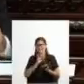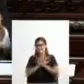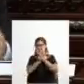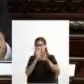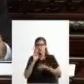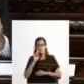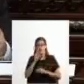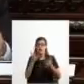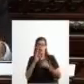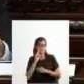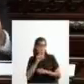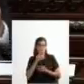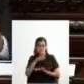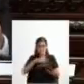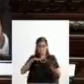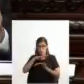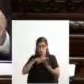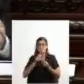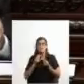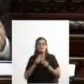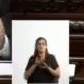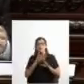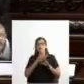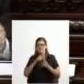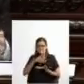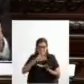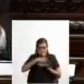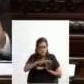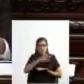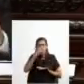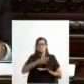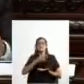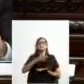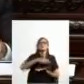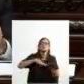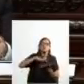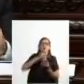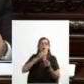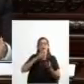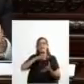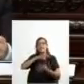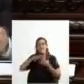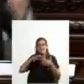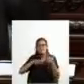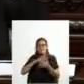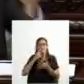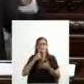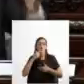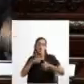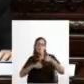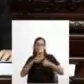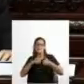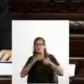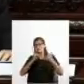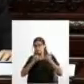están a la vista las rocas. Es decir, se ve lo que está pasando en este sector a partir de lo que creemos es una crisis de competitividad. Hace tres